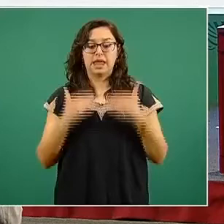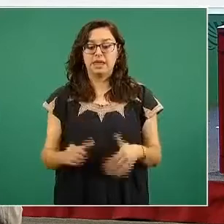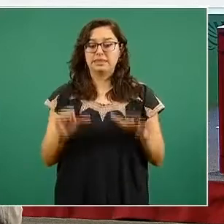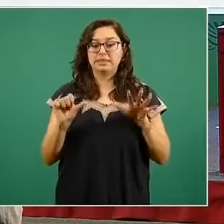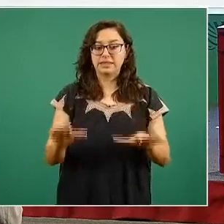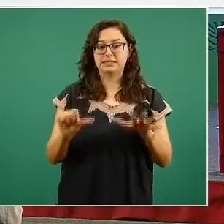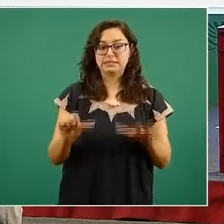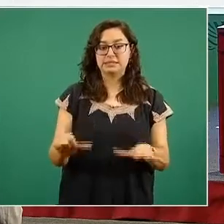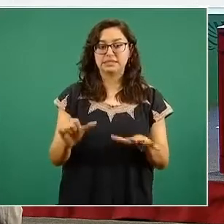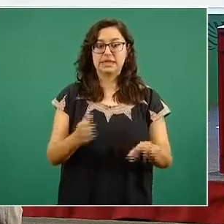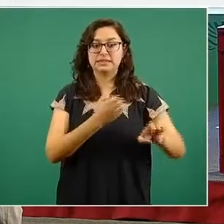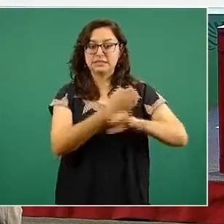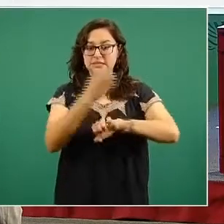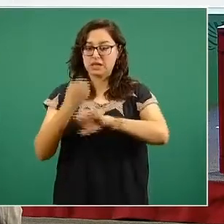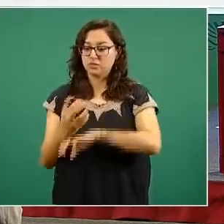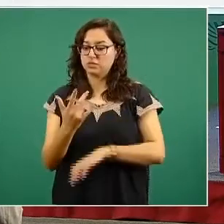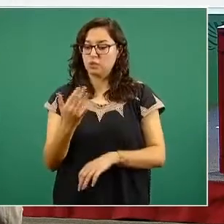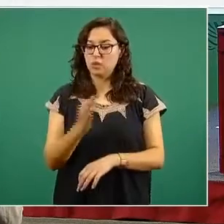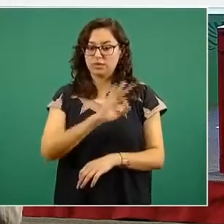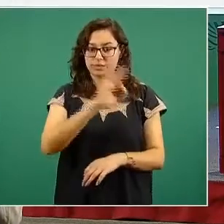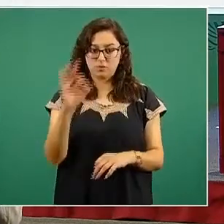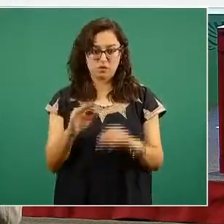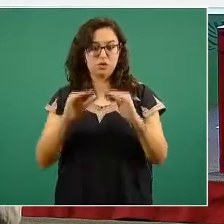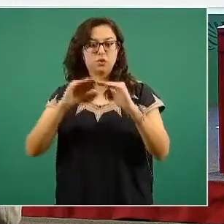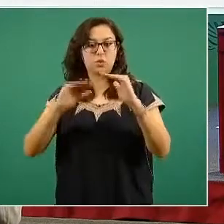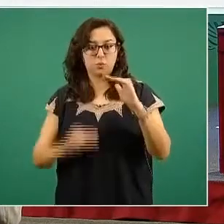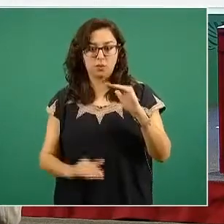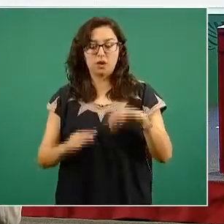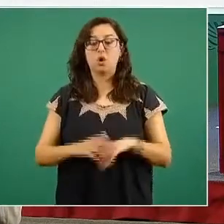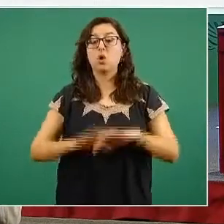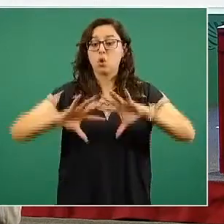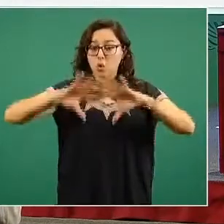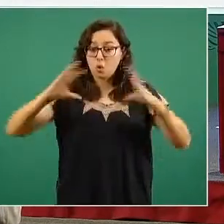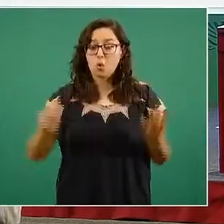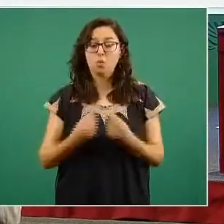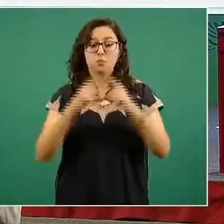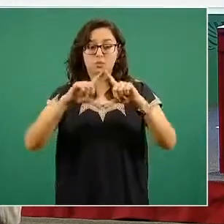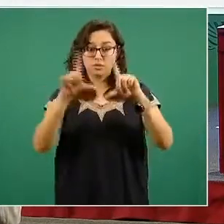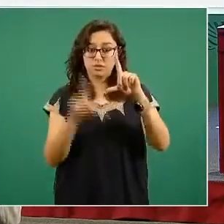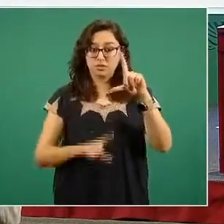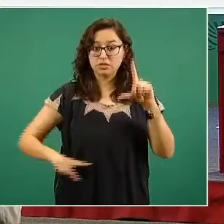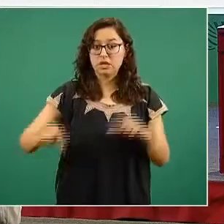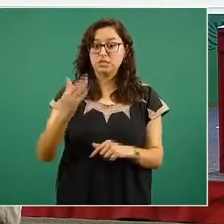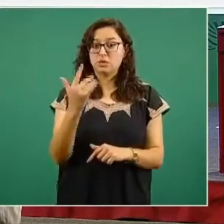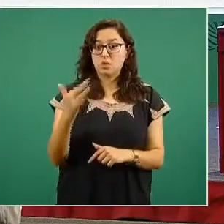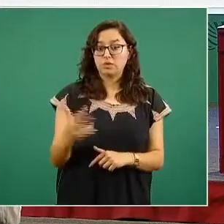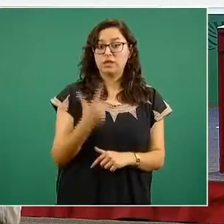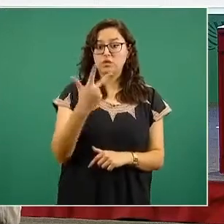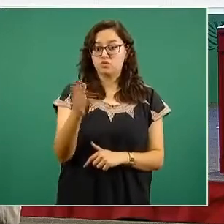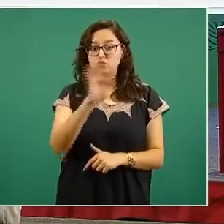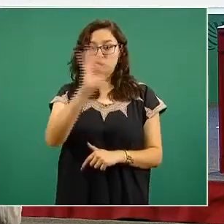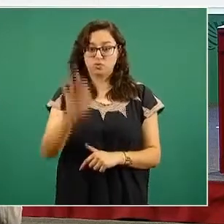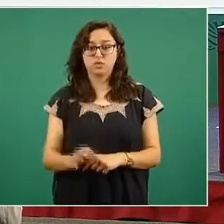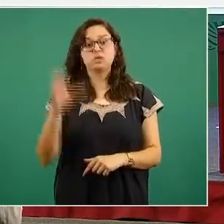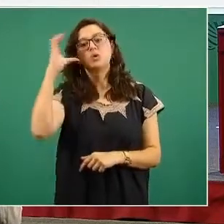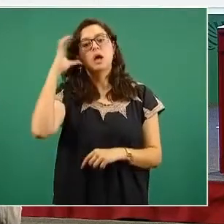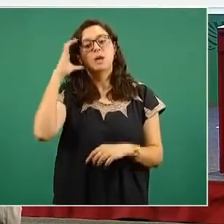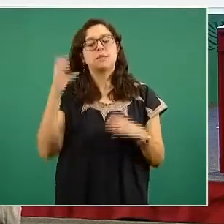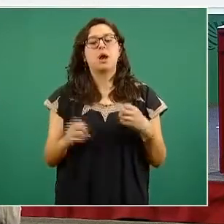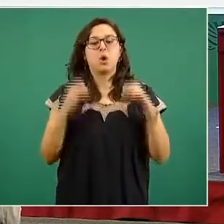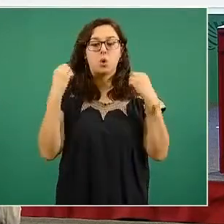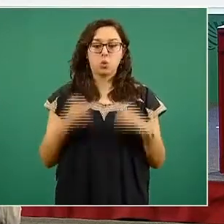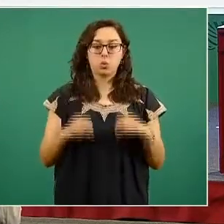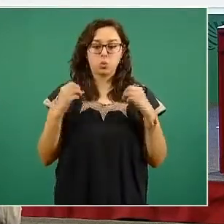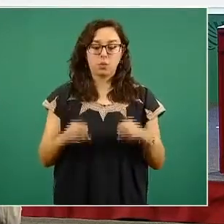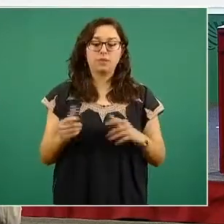de un 50% de ocupación, para una ocupación nacional del 58%. Y en la siguiente